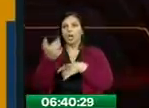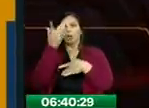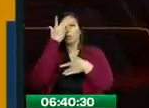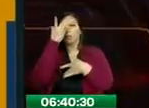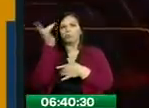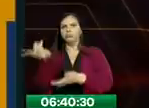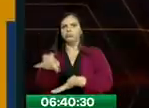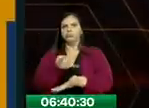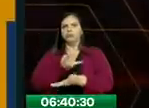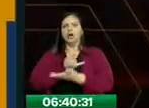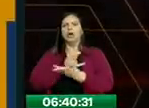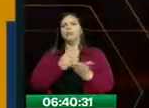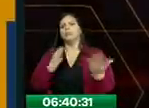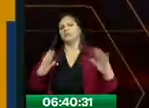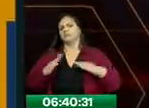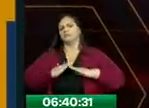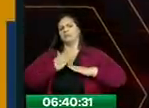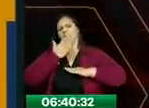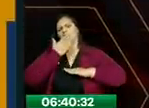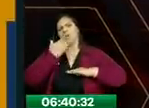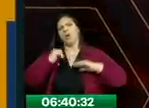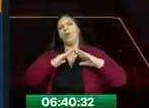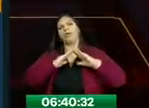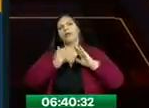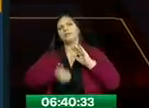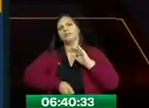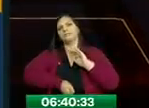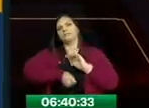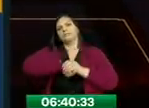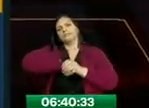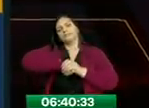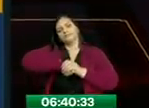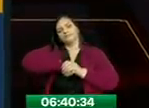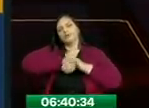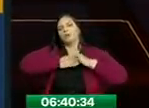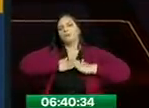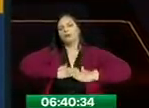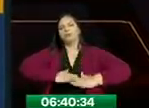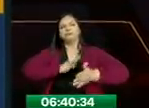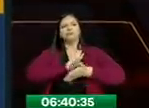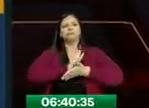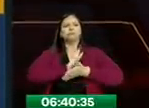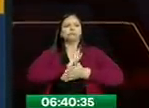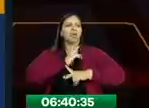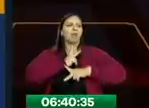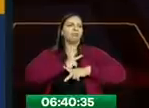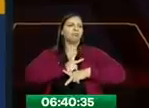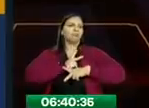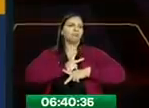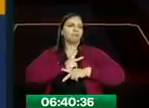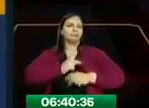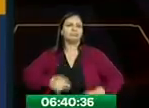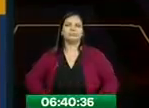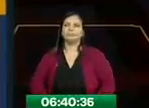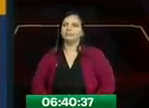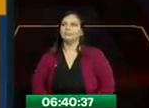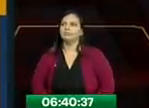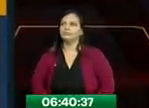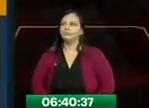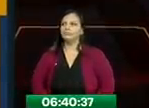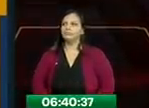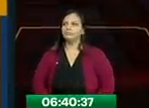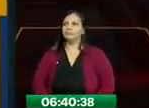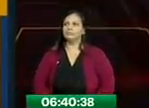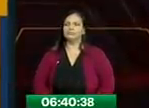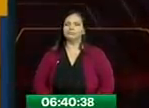Si estás en tu casa, estás en tu domicilio, no pasará absolutamente nada. Ahí está entonces lo que dice